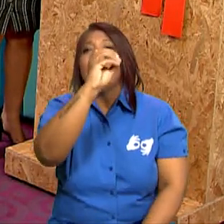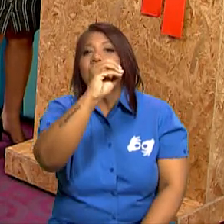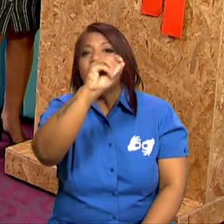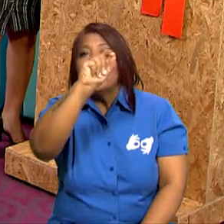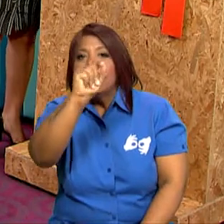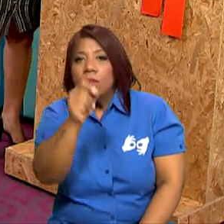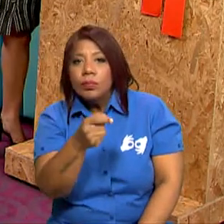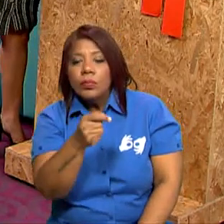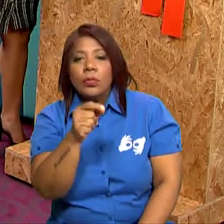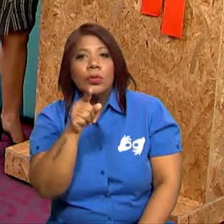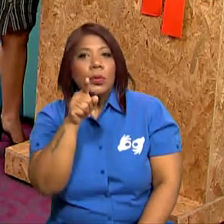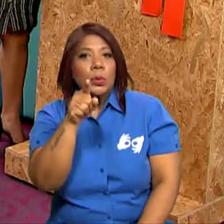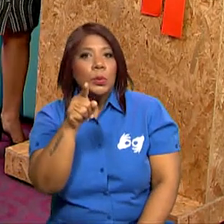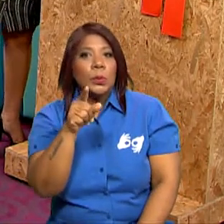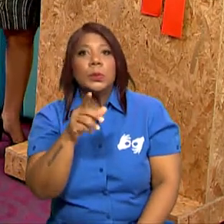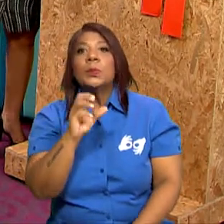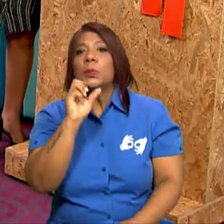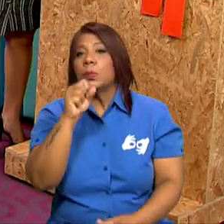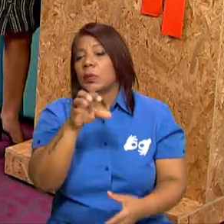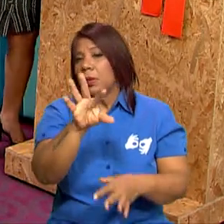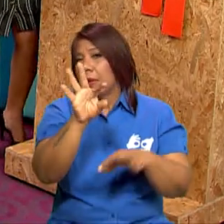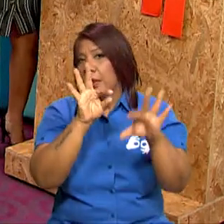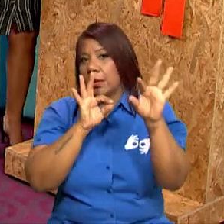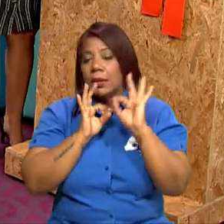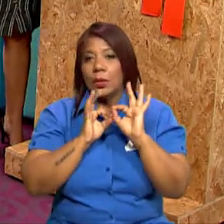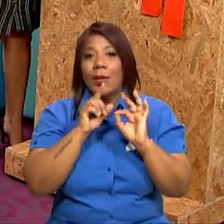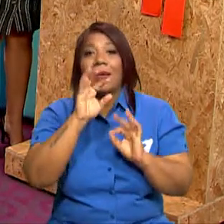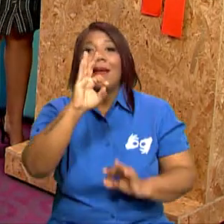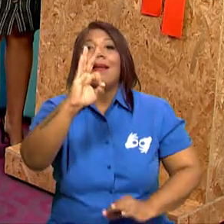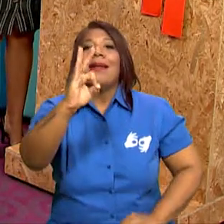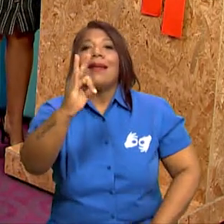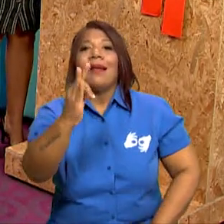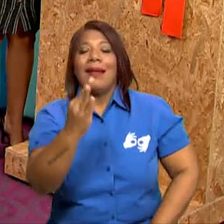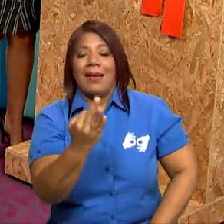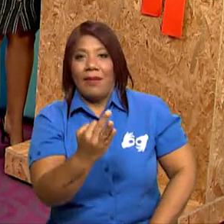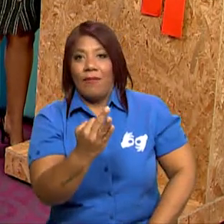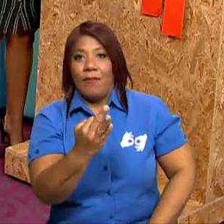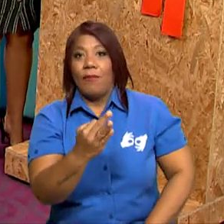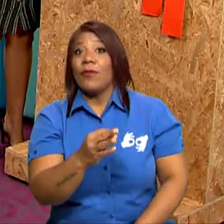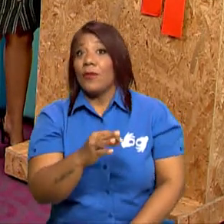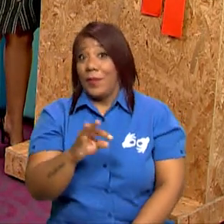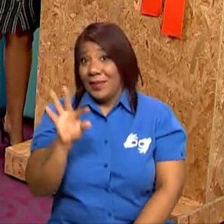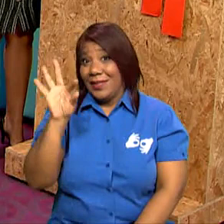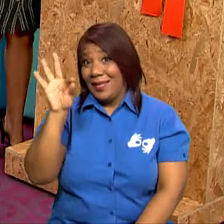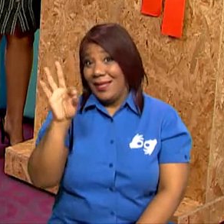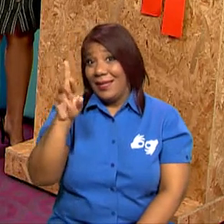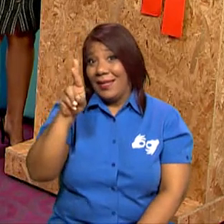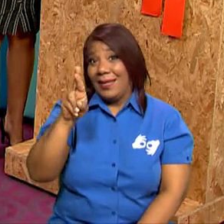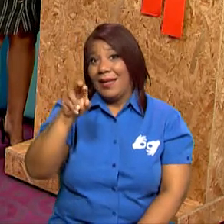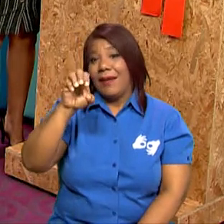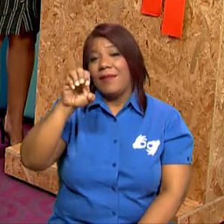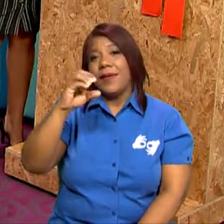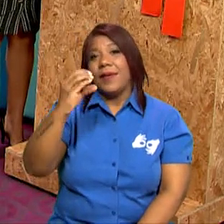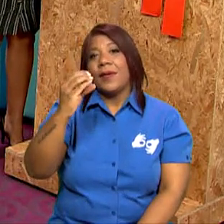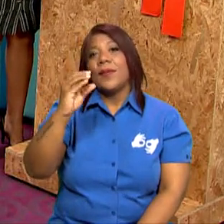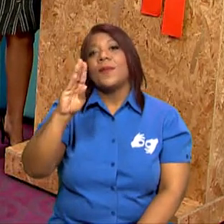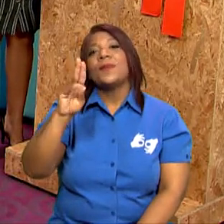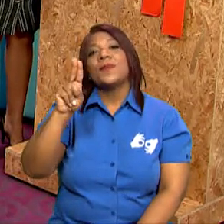frecuencia relativa. Wow. Pero yo he elegido porcentaje. Me parece más fácil para mí. Entonces, en atletismo llegamos